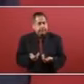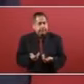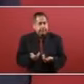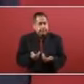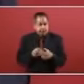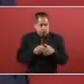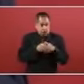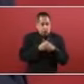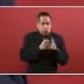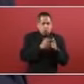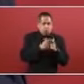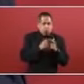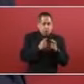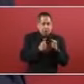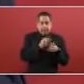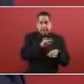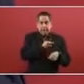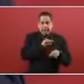especializados